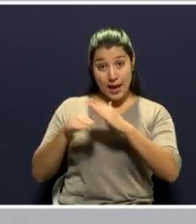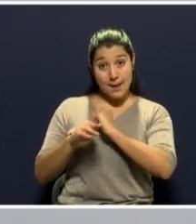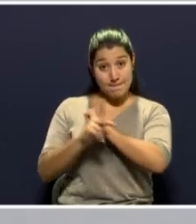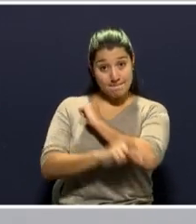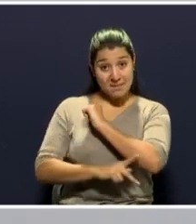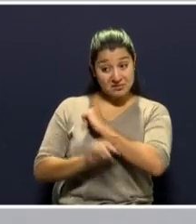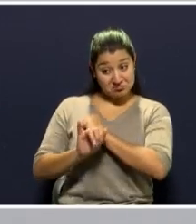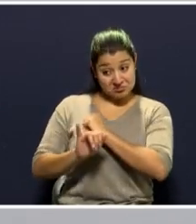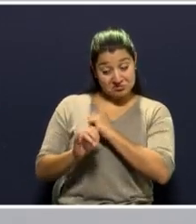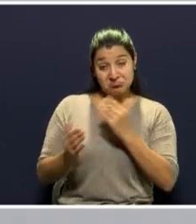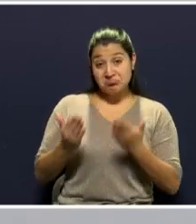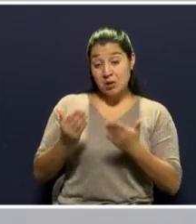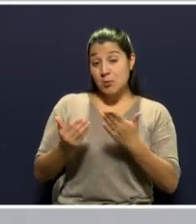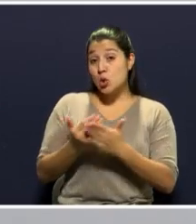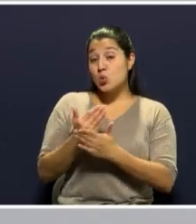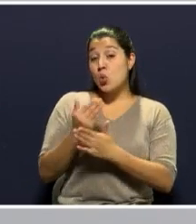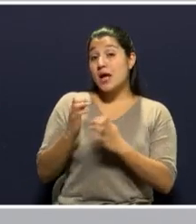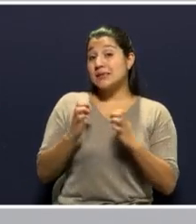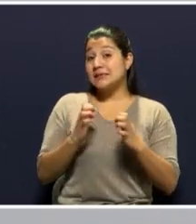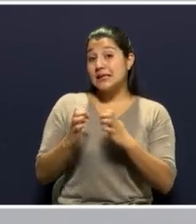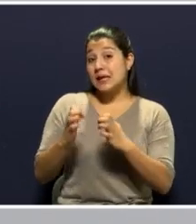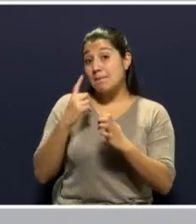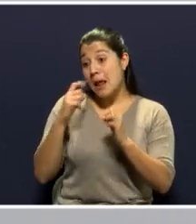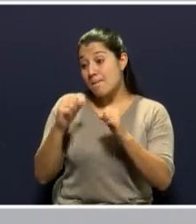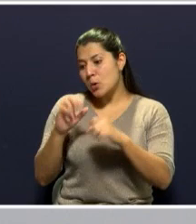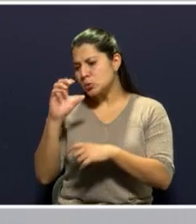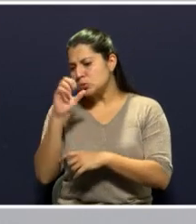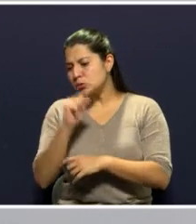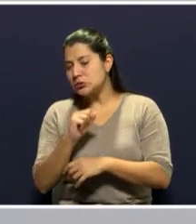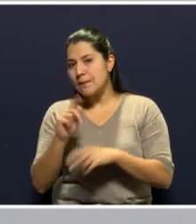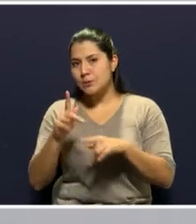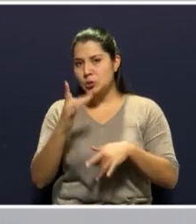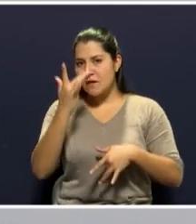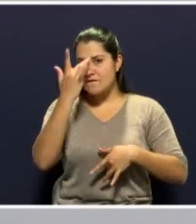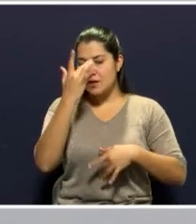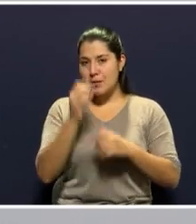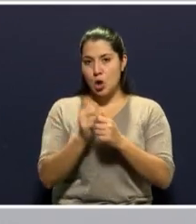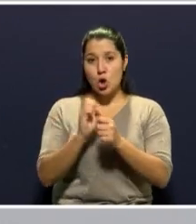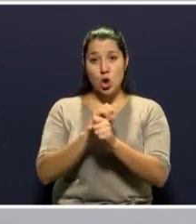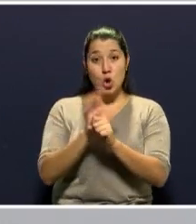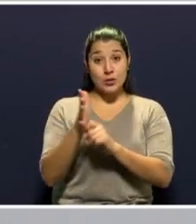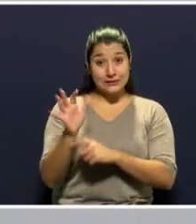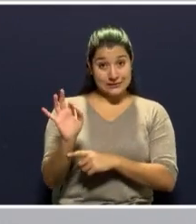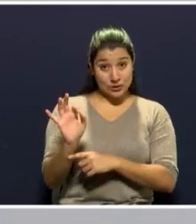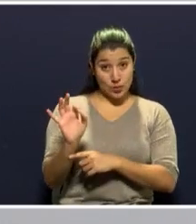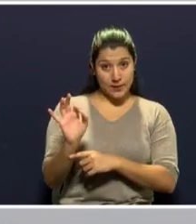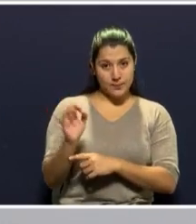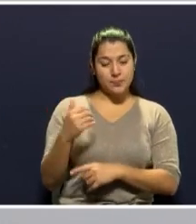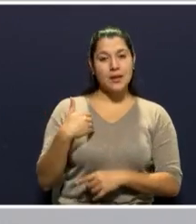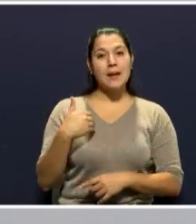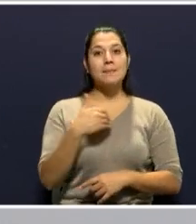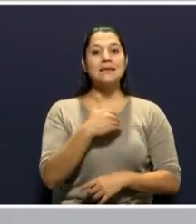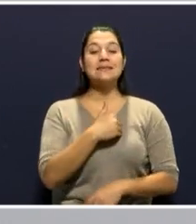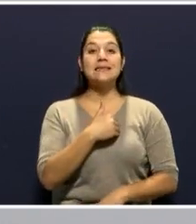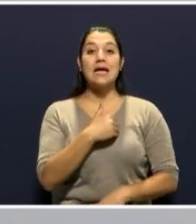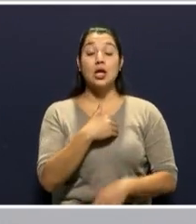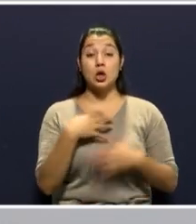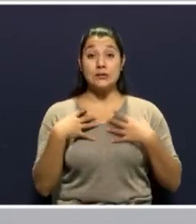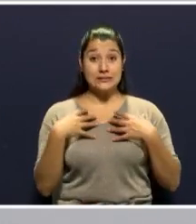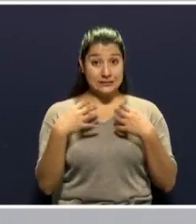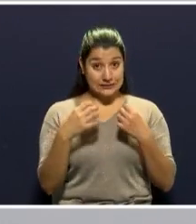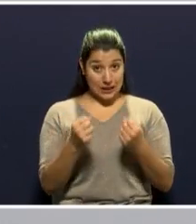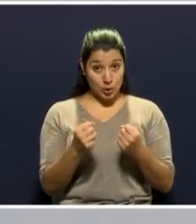nueva estrategia para detectar casos positivos de COVID-19. El Ministerio de